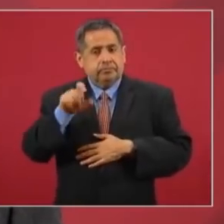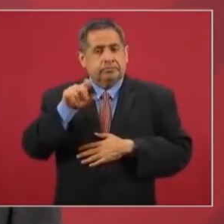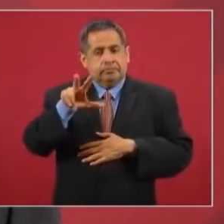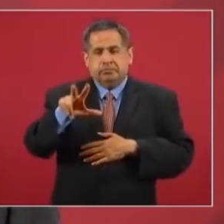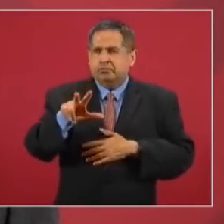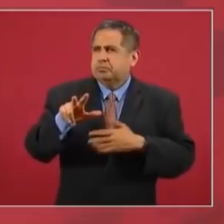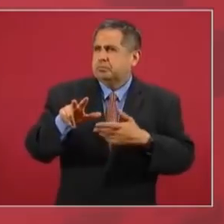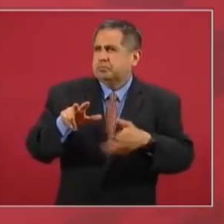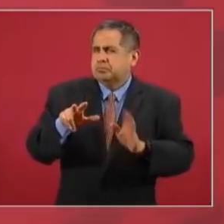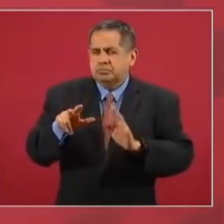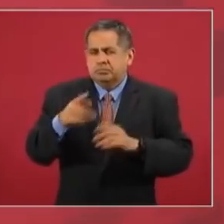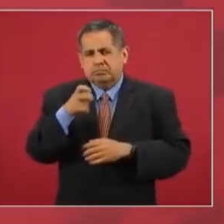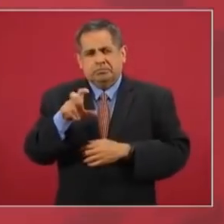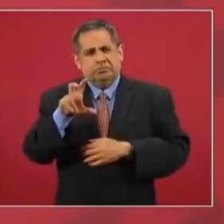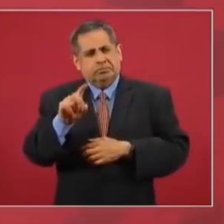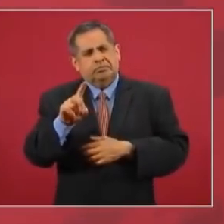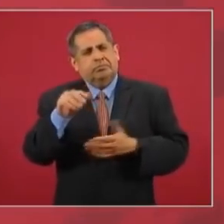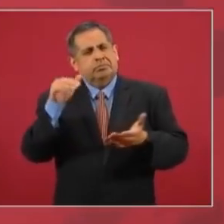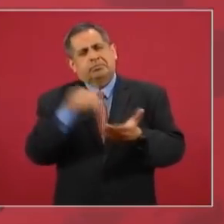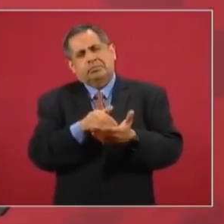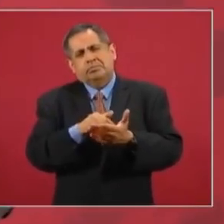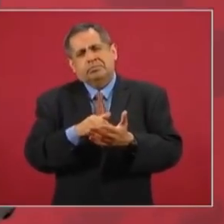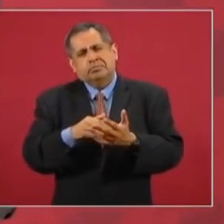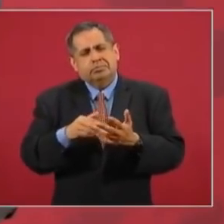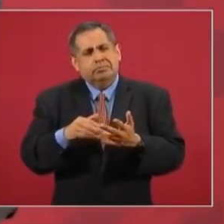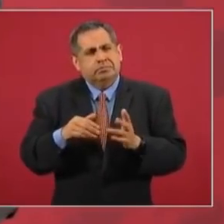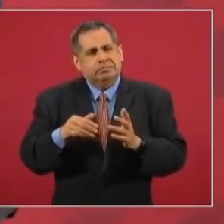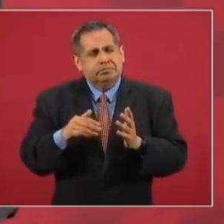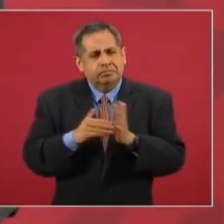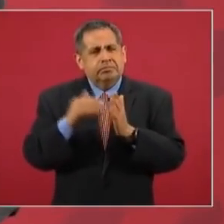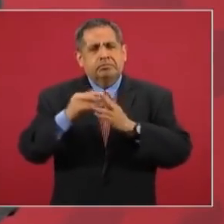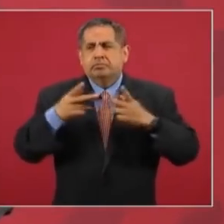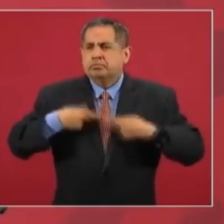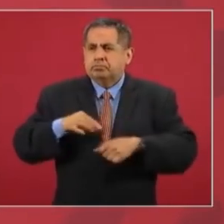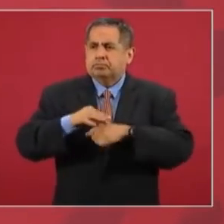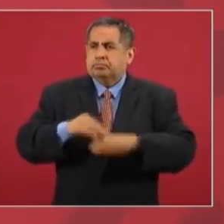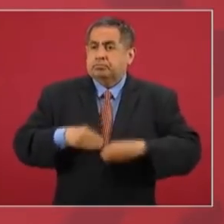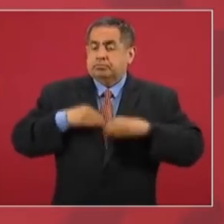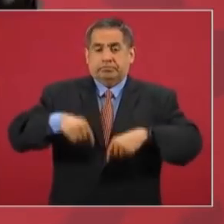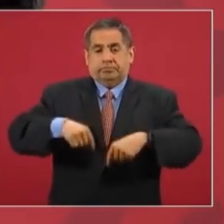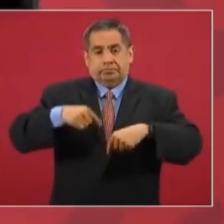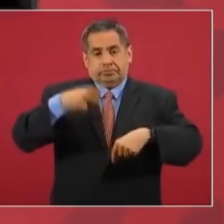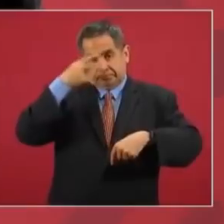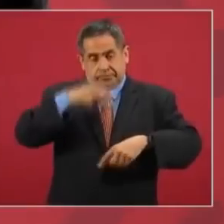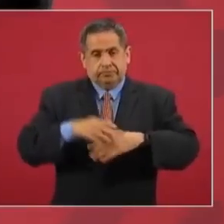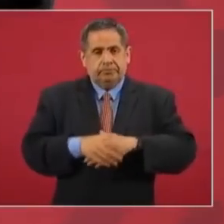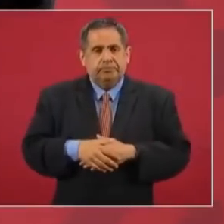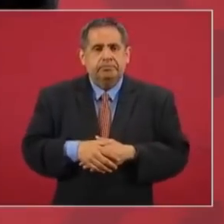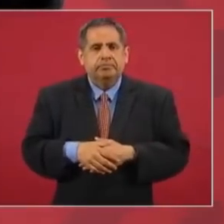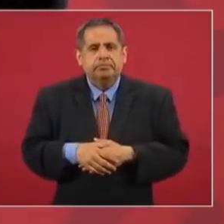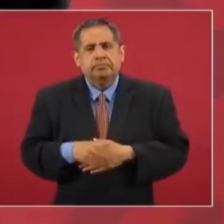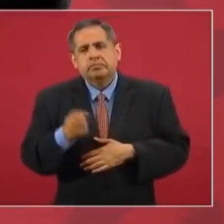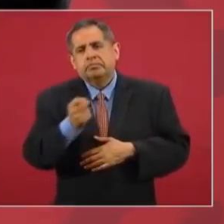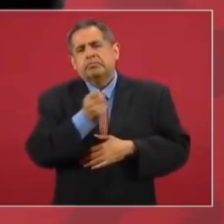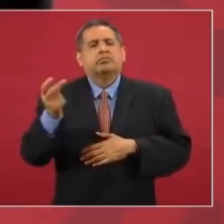128 o 130 mil, 30 millones de habitantes. Entonces